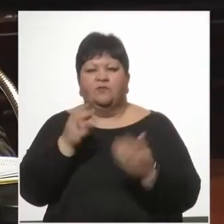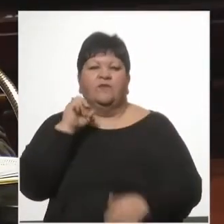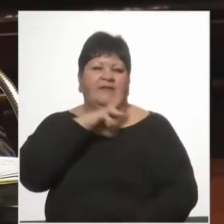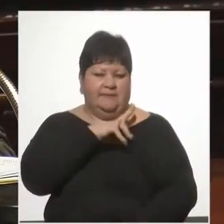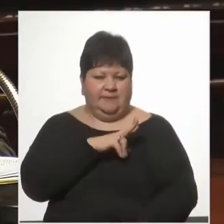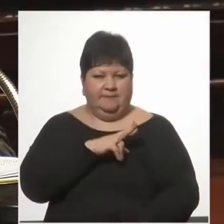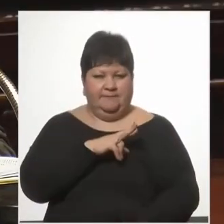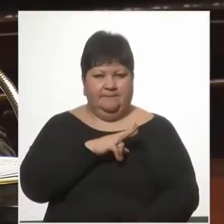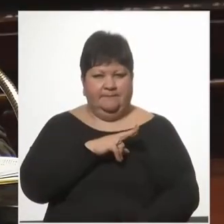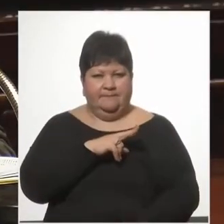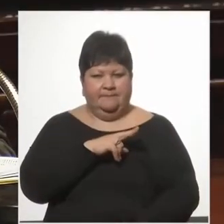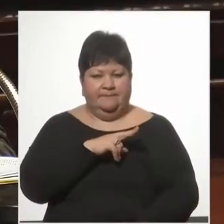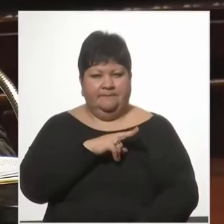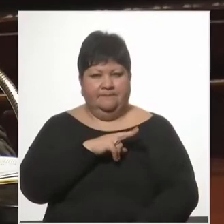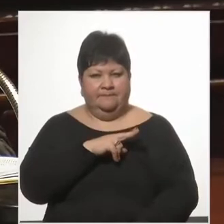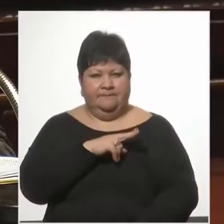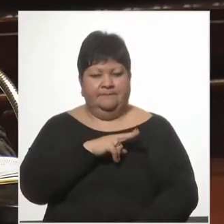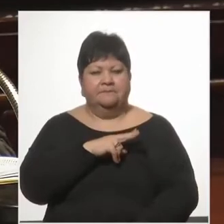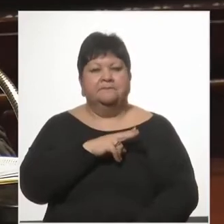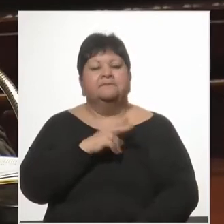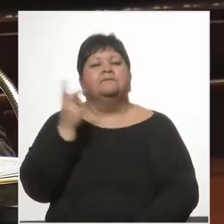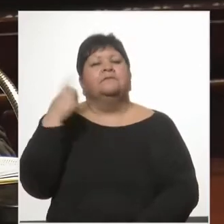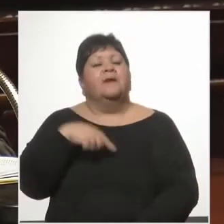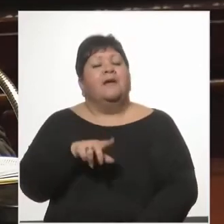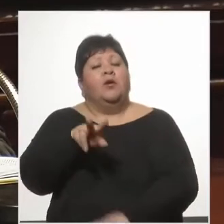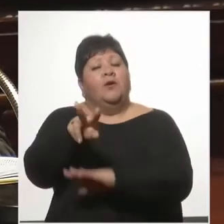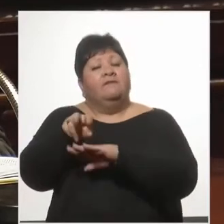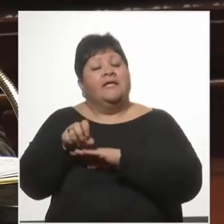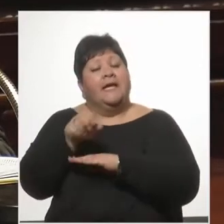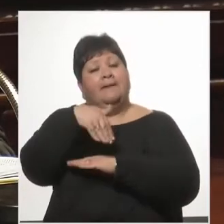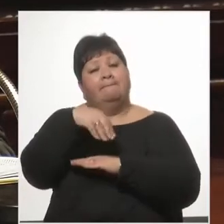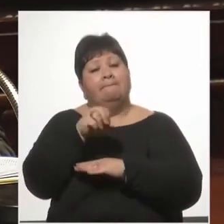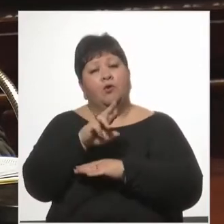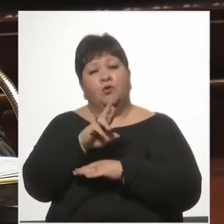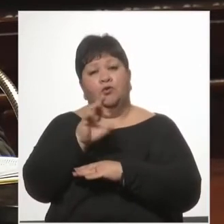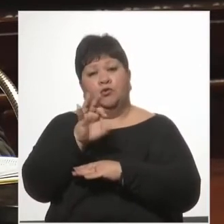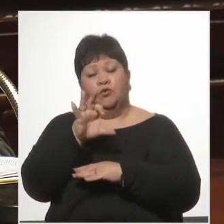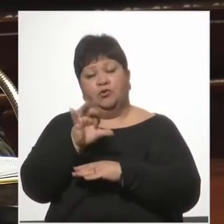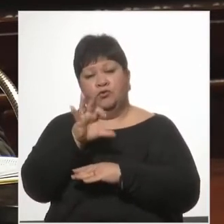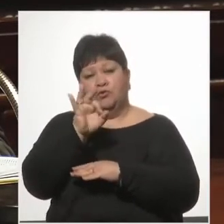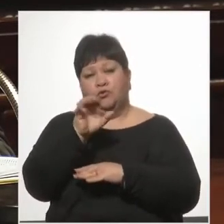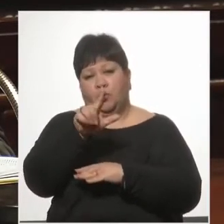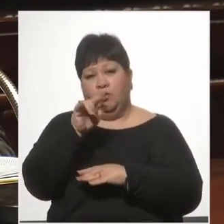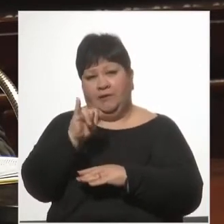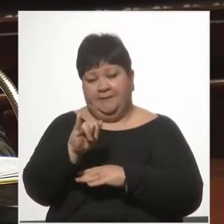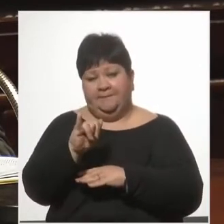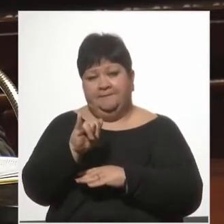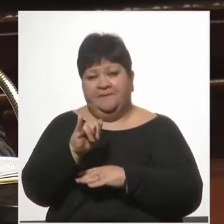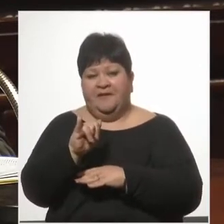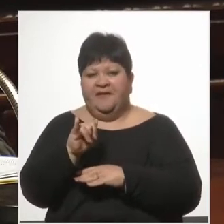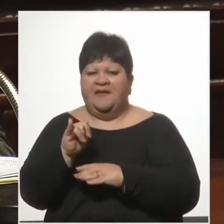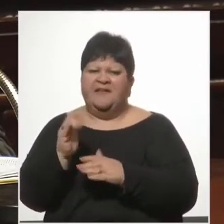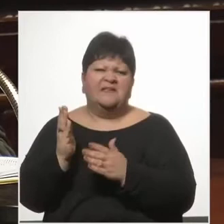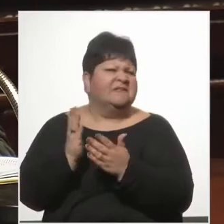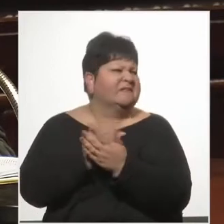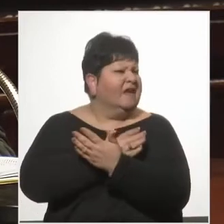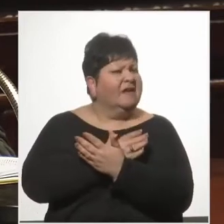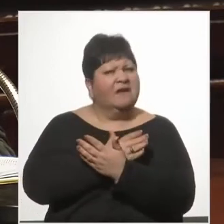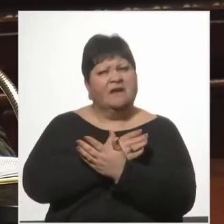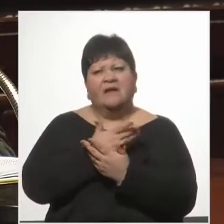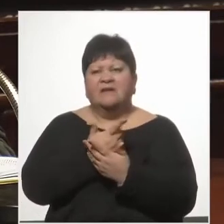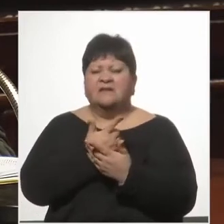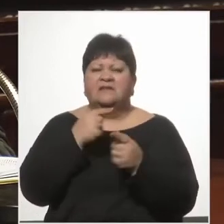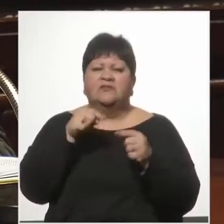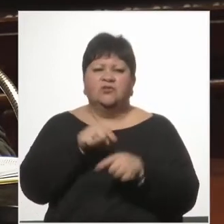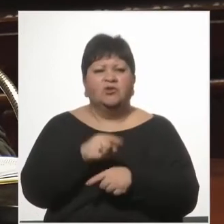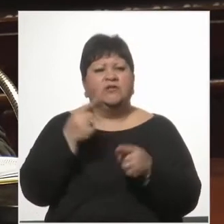falsedad. Pero el fiscal Morosoli descarta toda esa parte de datos de la realidad. Los hechos demuestran que el doctor